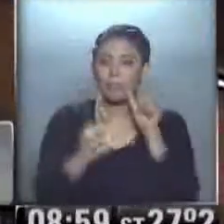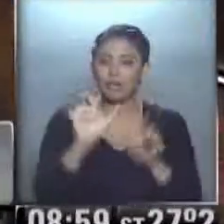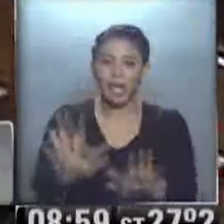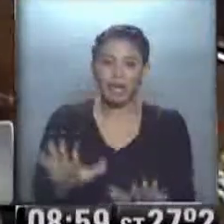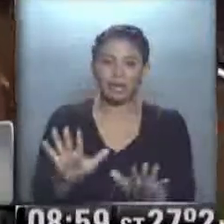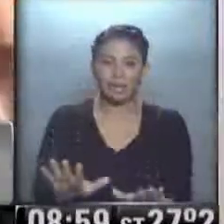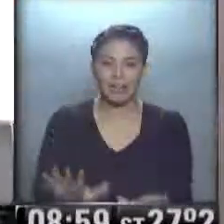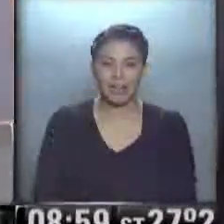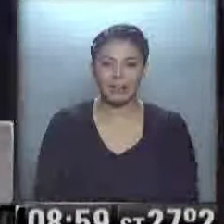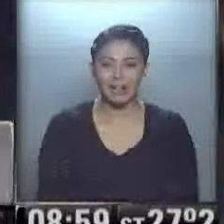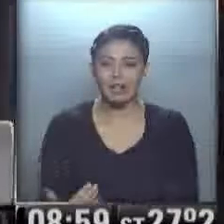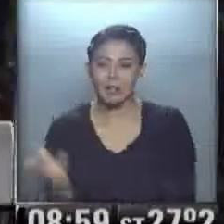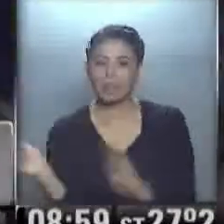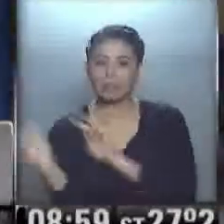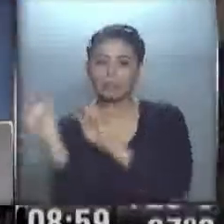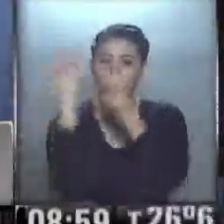para abordar